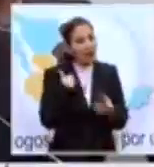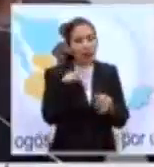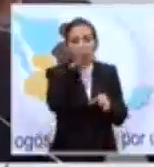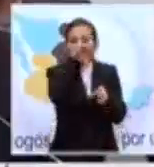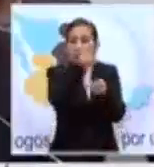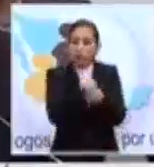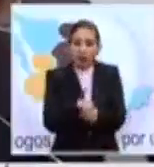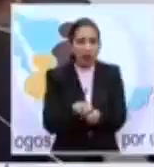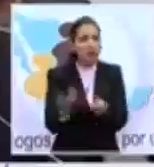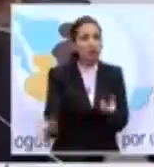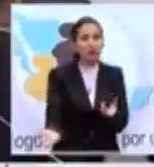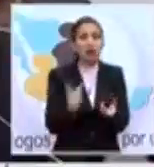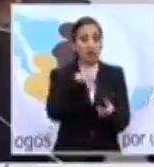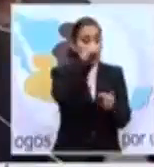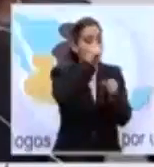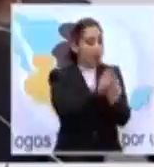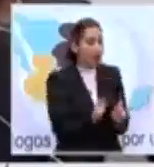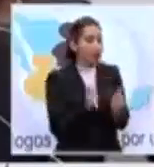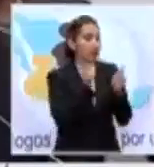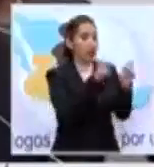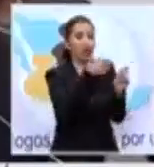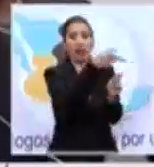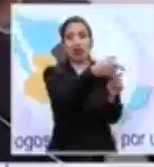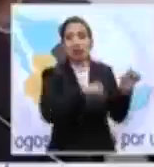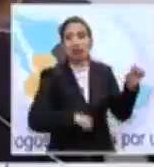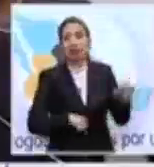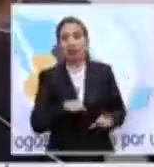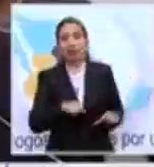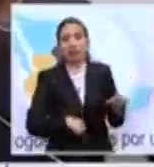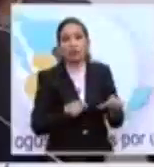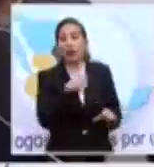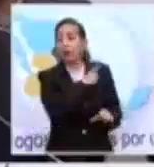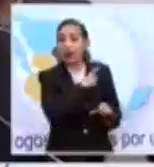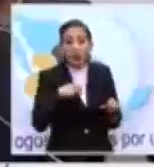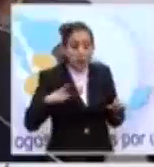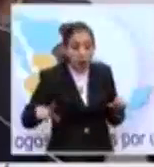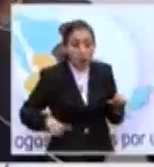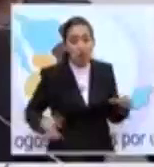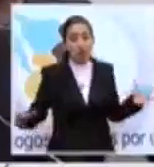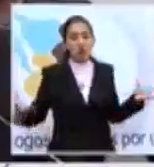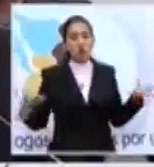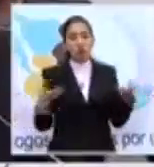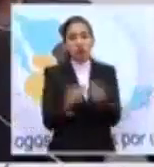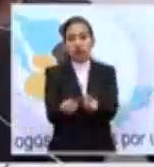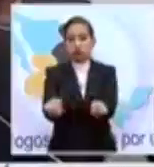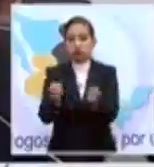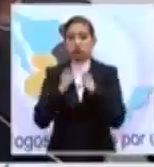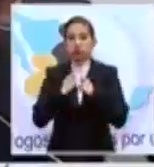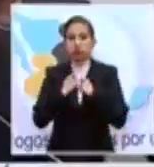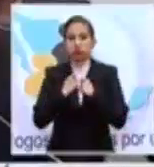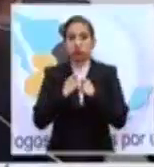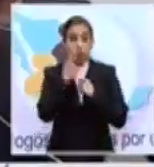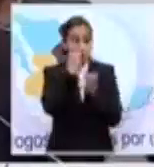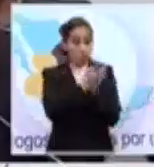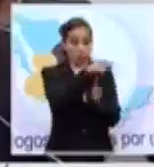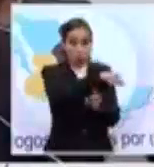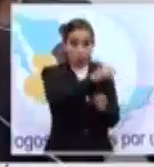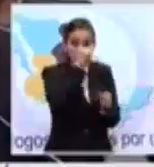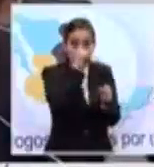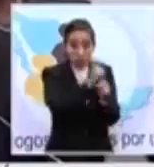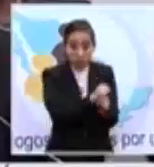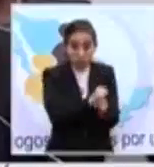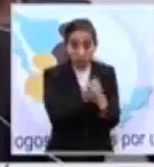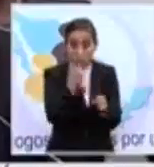integral, se le deja a una secretaría acciones que deberían de ser del conjunto del Estado, no solamente de la